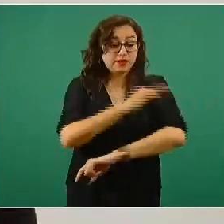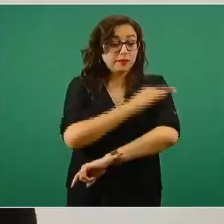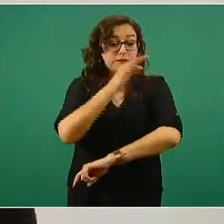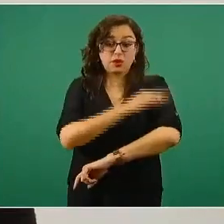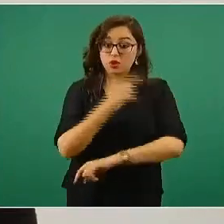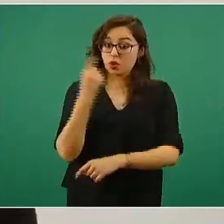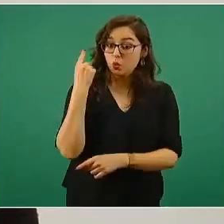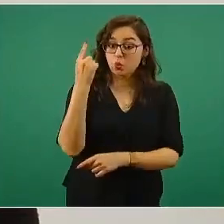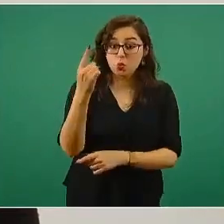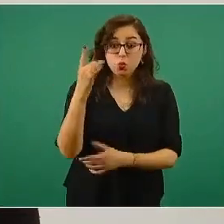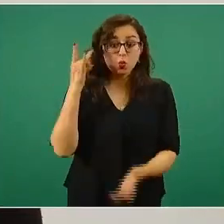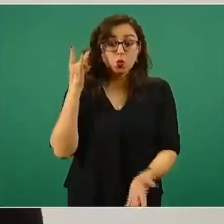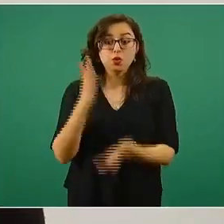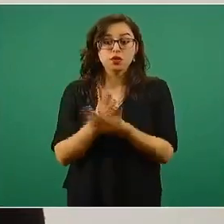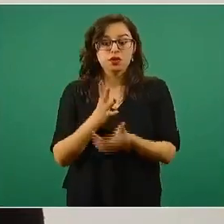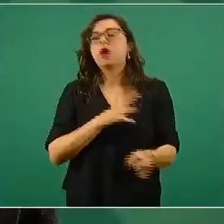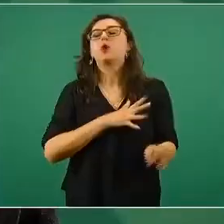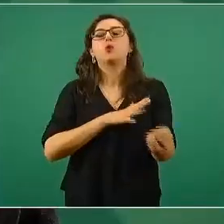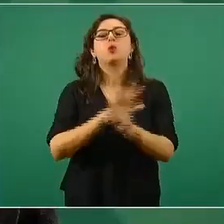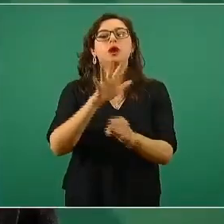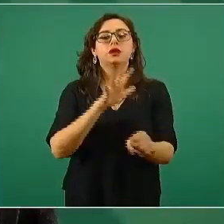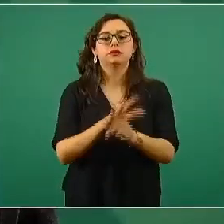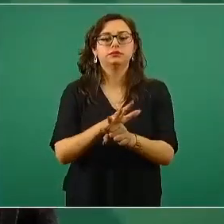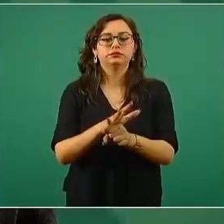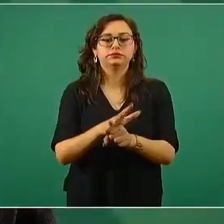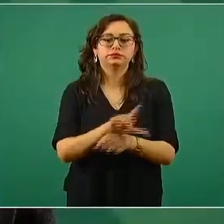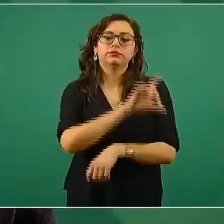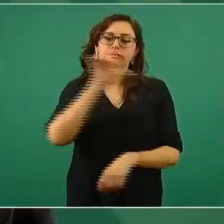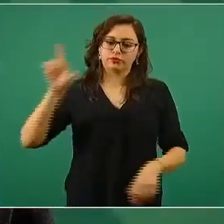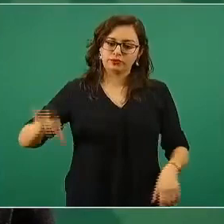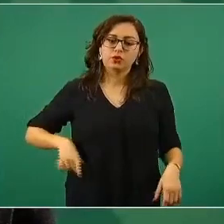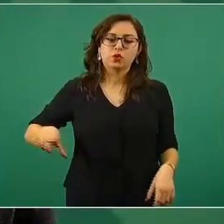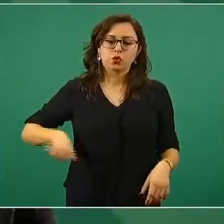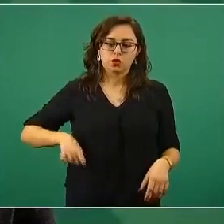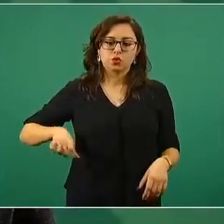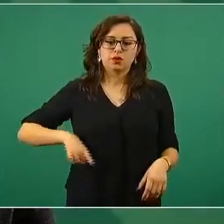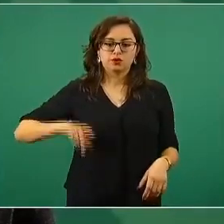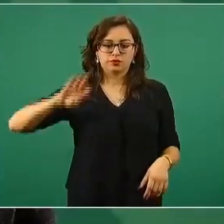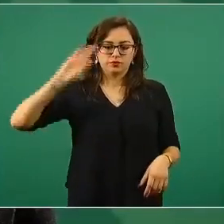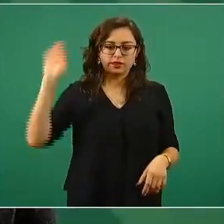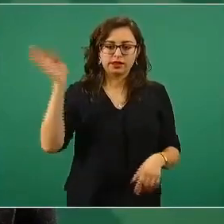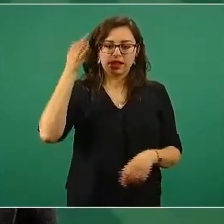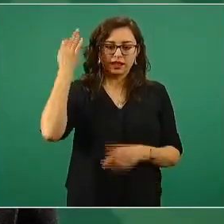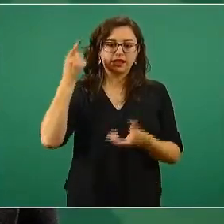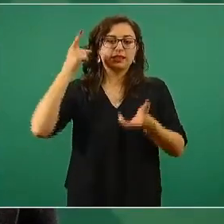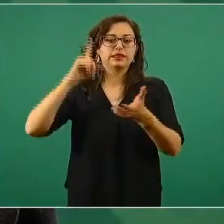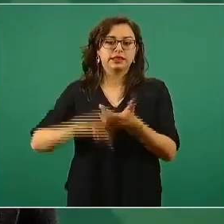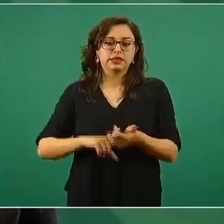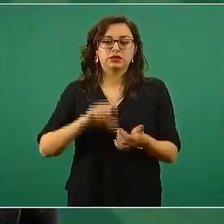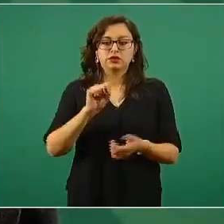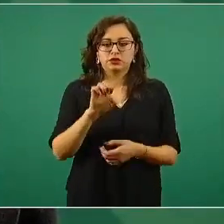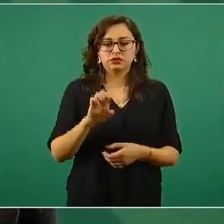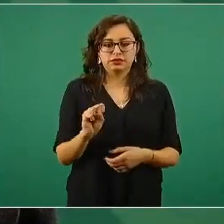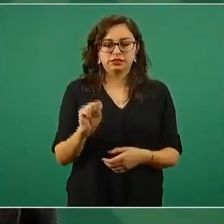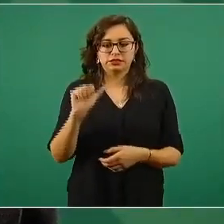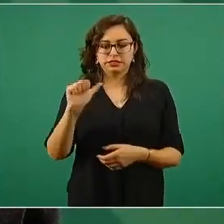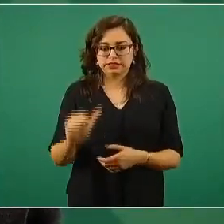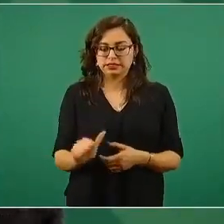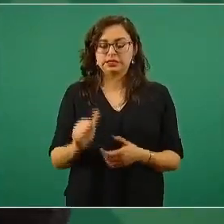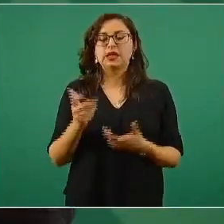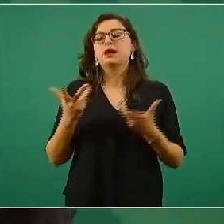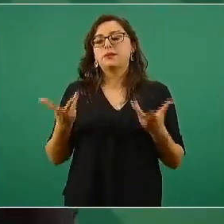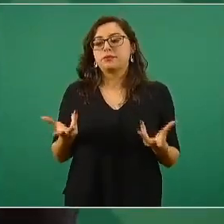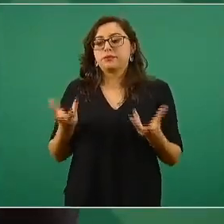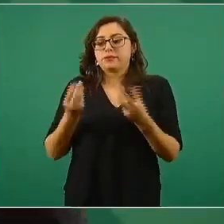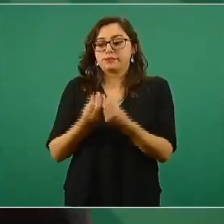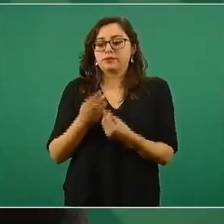está aplicando es aquella que la autoridad sanitaria correspondiente, en este caso la Secretaría de Salud a través de la COFEPRIS,